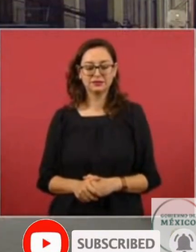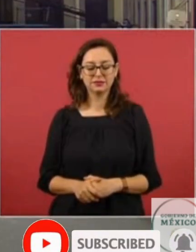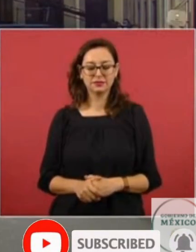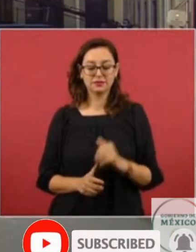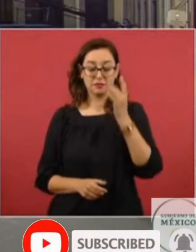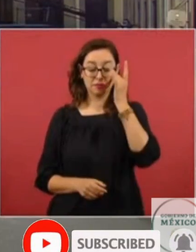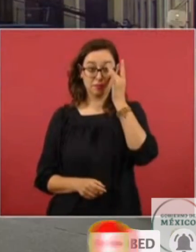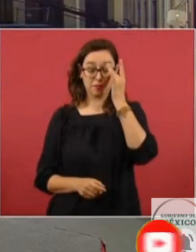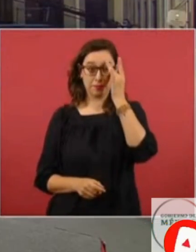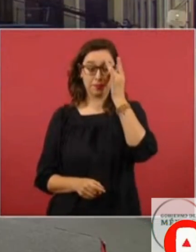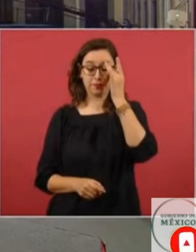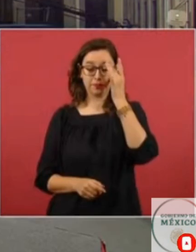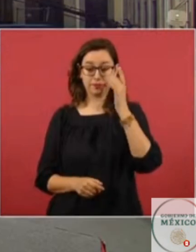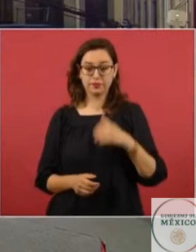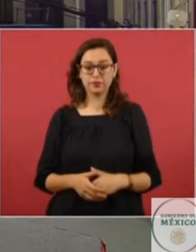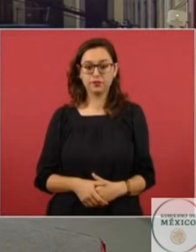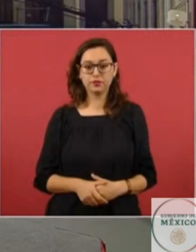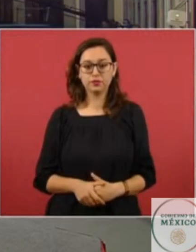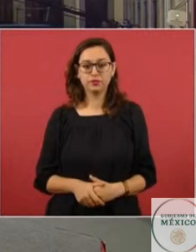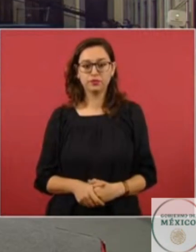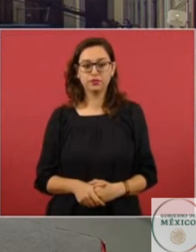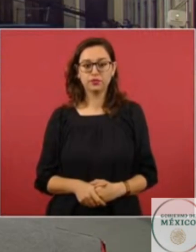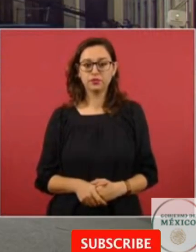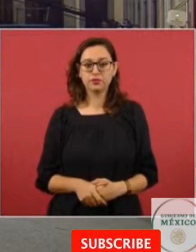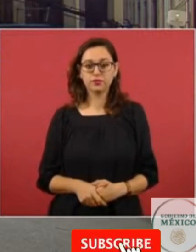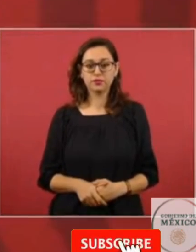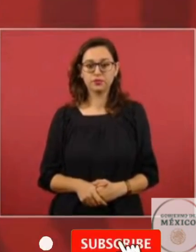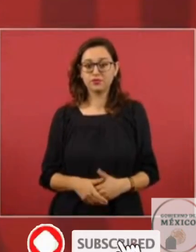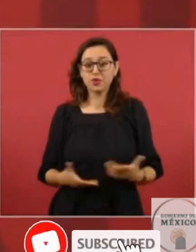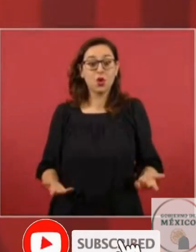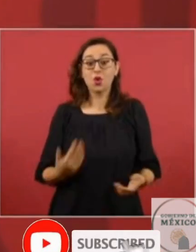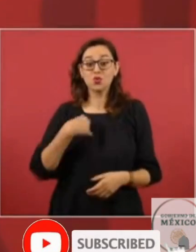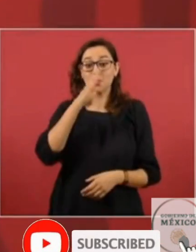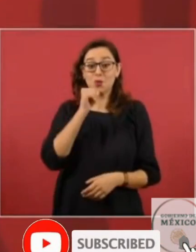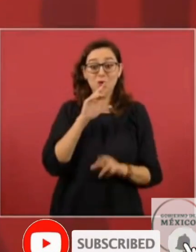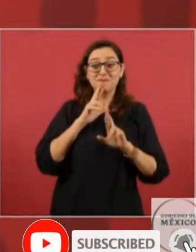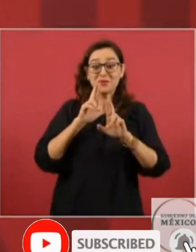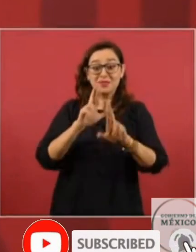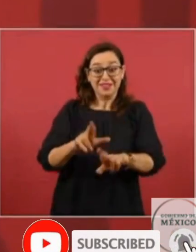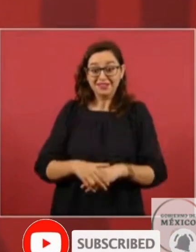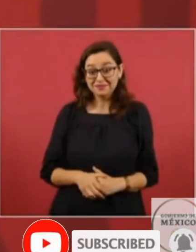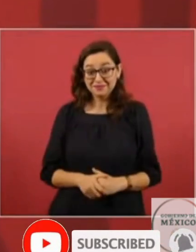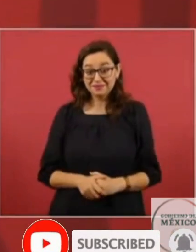que se detienen a personas en flagrancia.